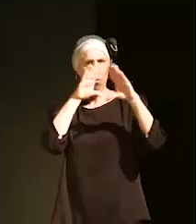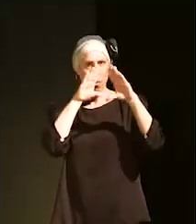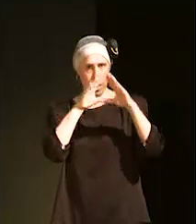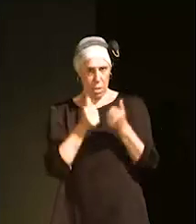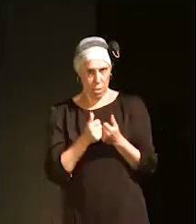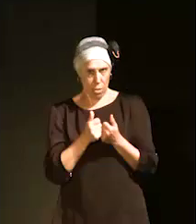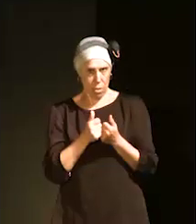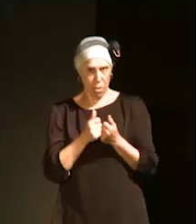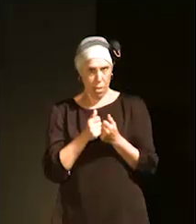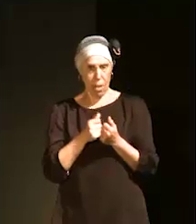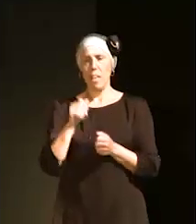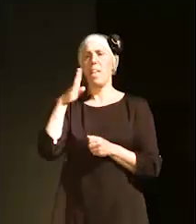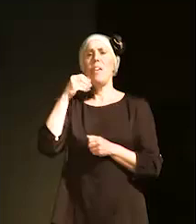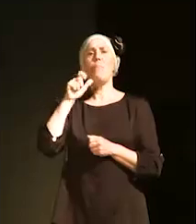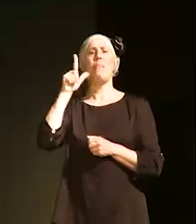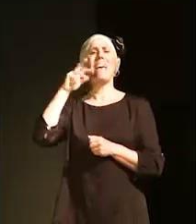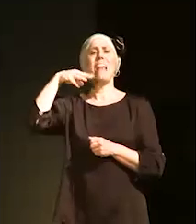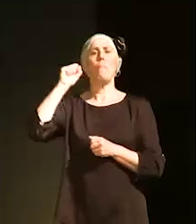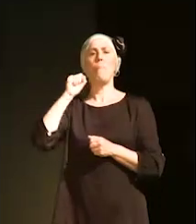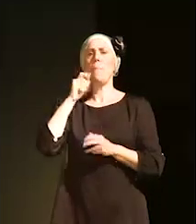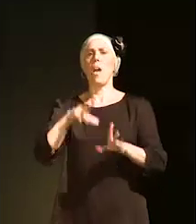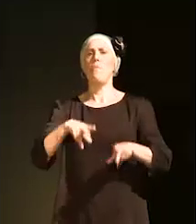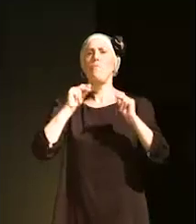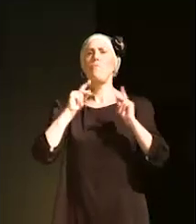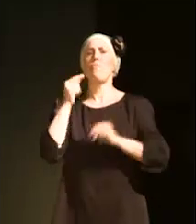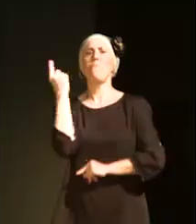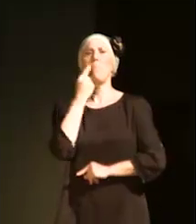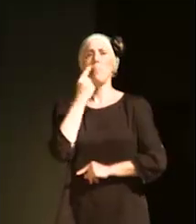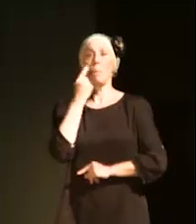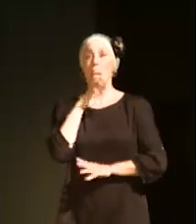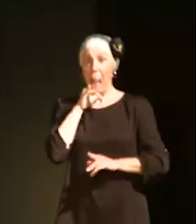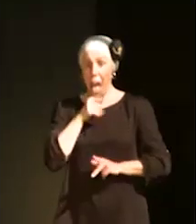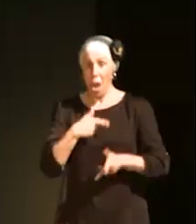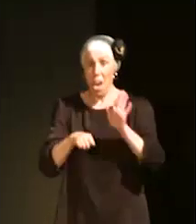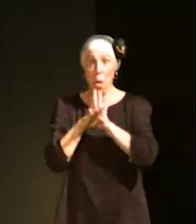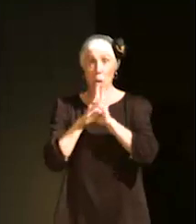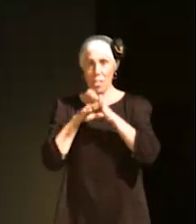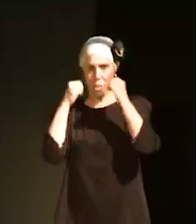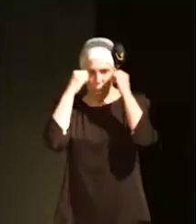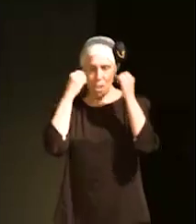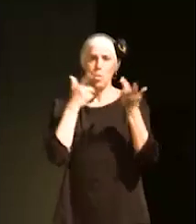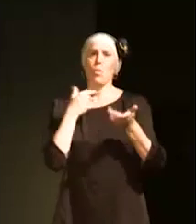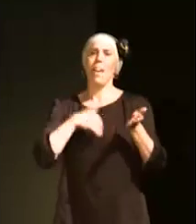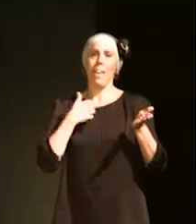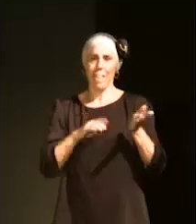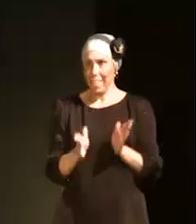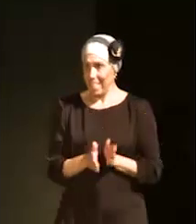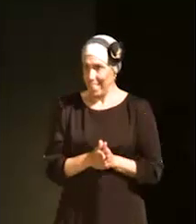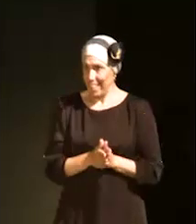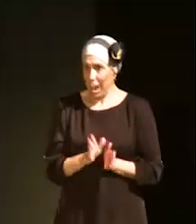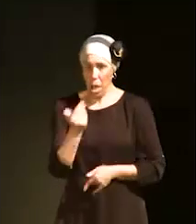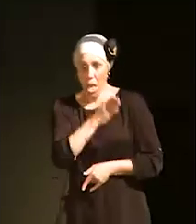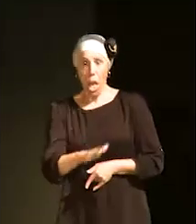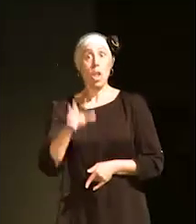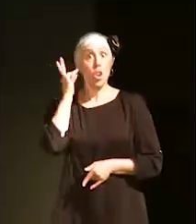adelma terminó la primaria y thelma estudia guitarra desde el inicio las niñas y los niños siempre